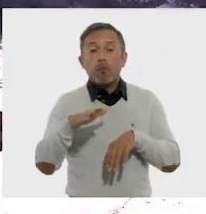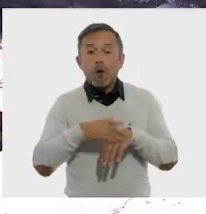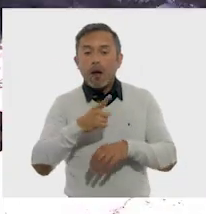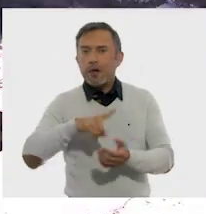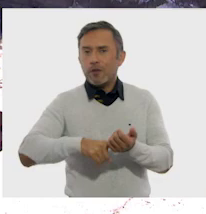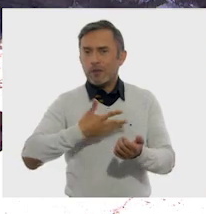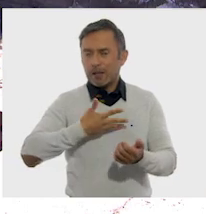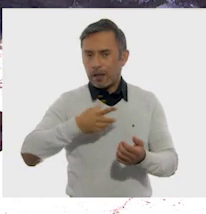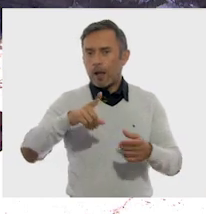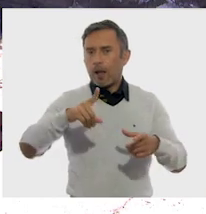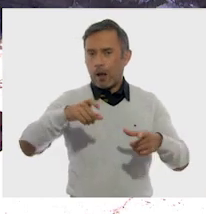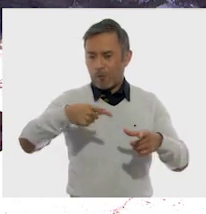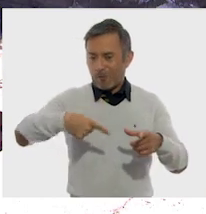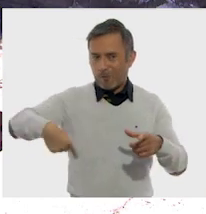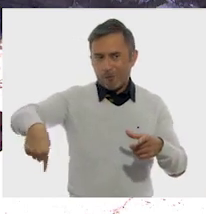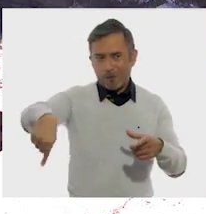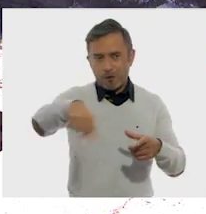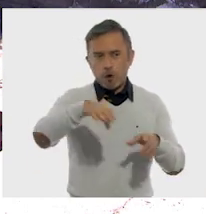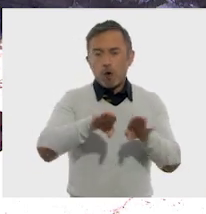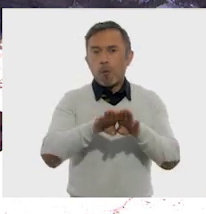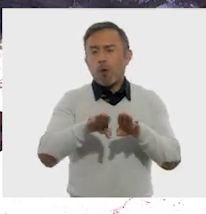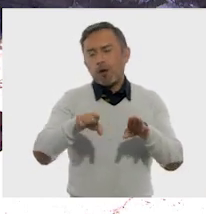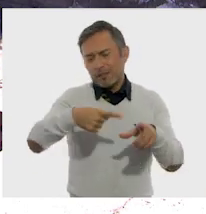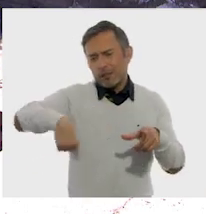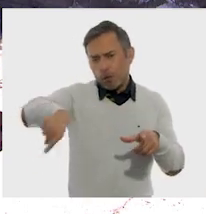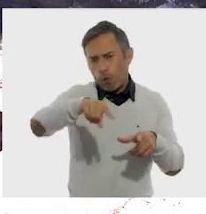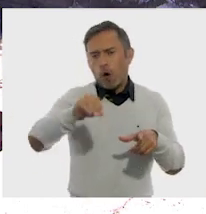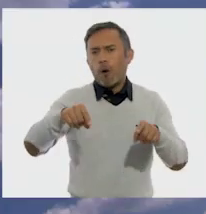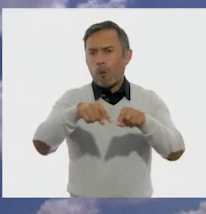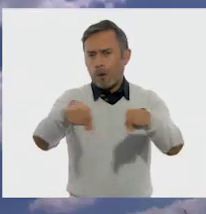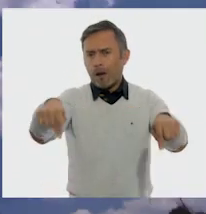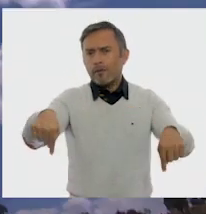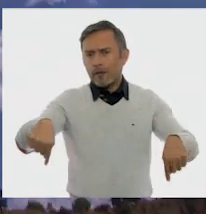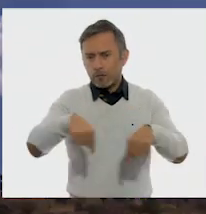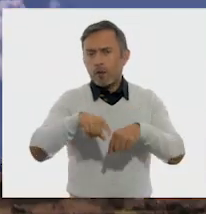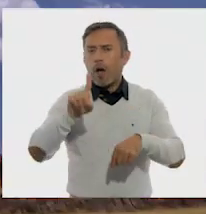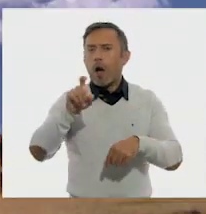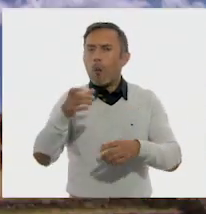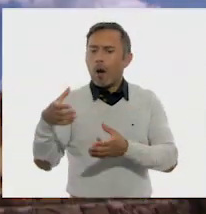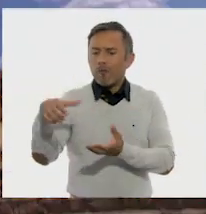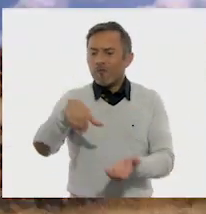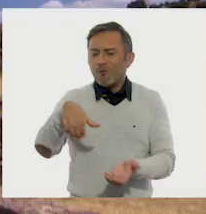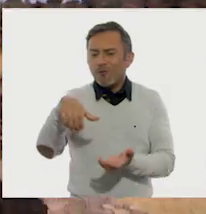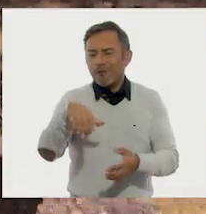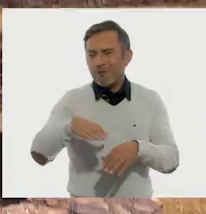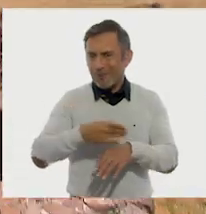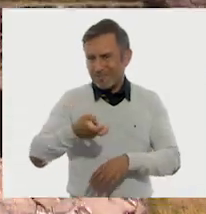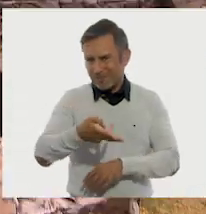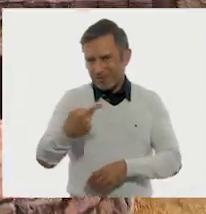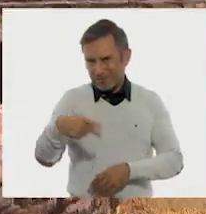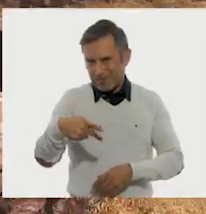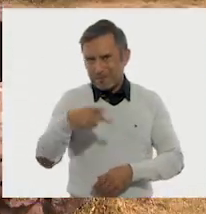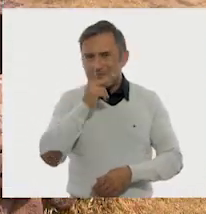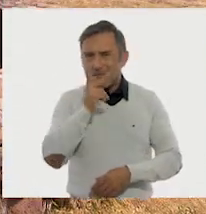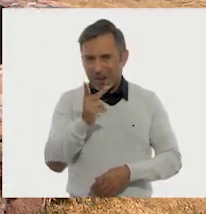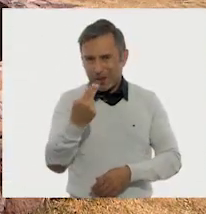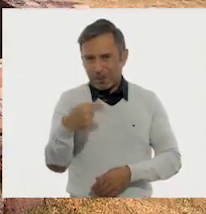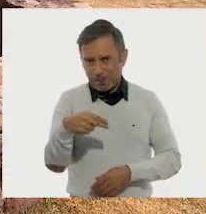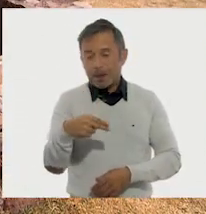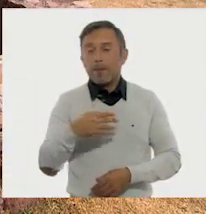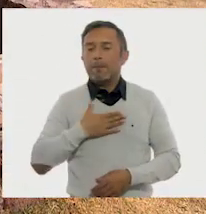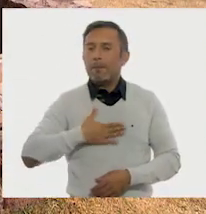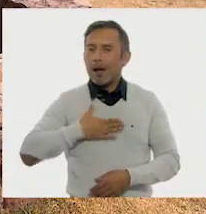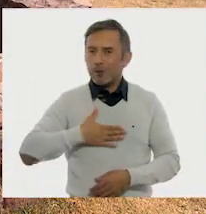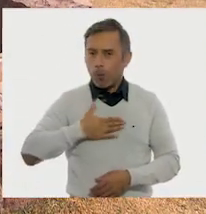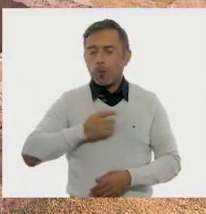sea, tenemos estos tipos de cuadrados o círculos que se van llenando de agua, por eso se les llaman baños. Es como esa costumbre de los griegos en el cual se